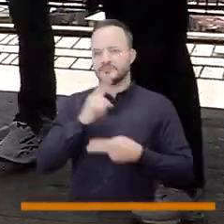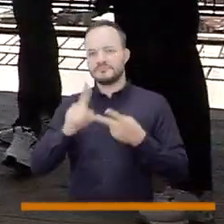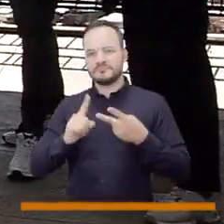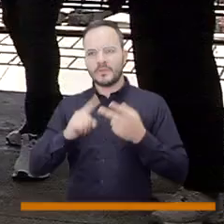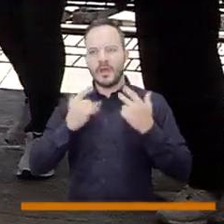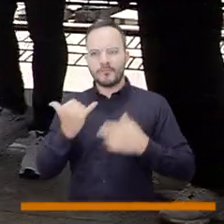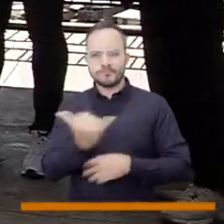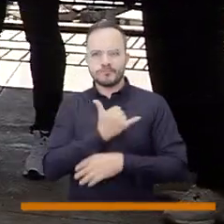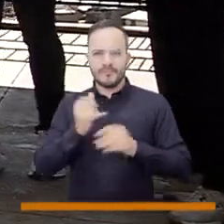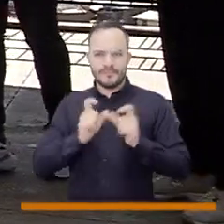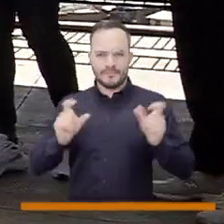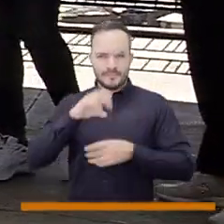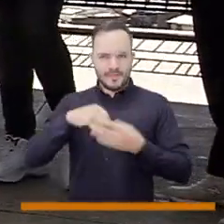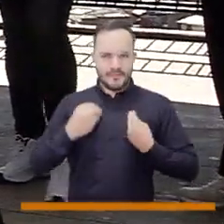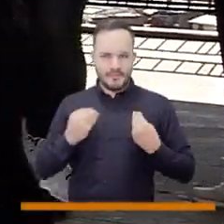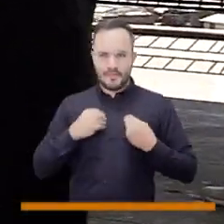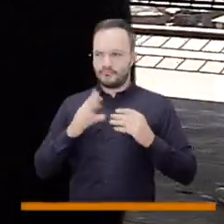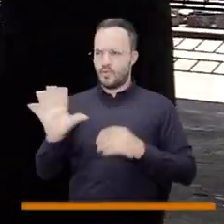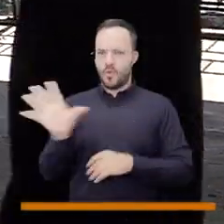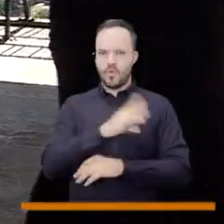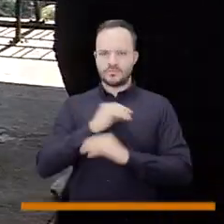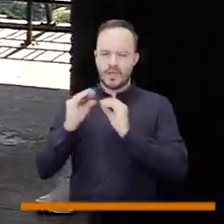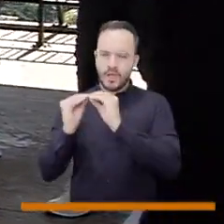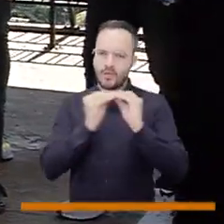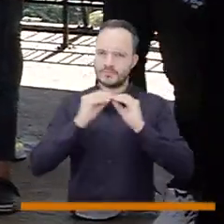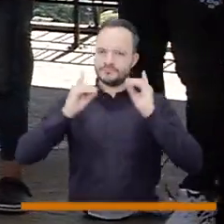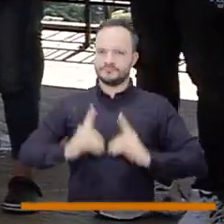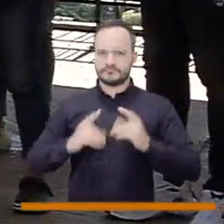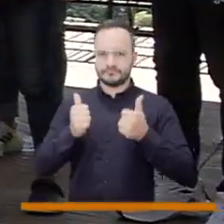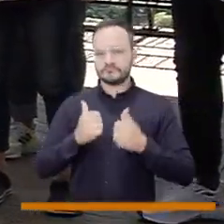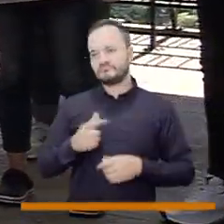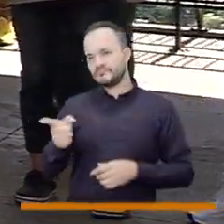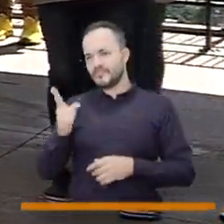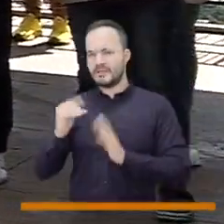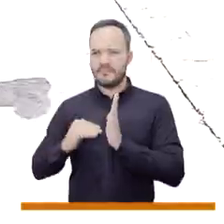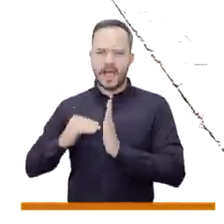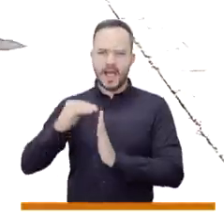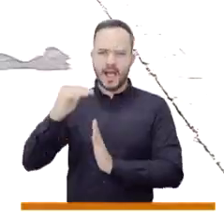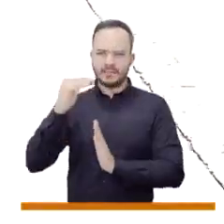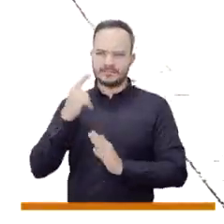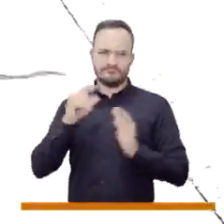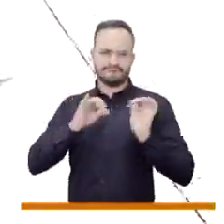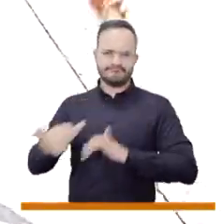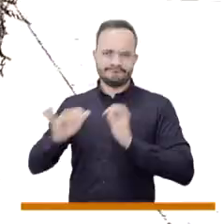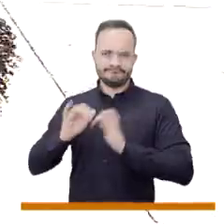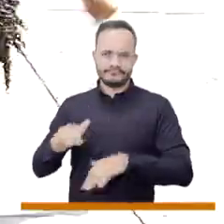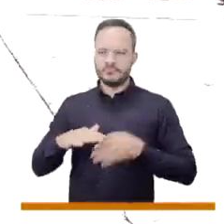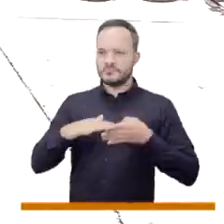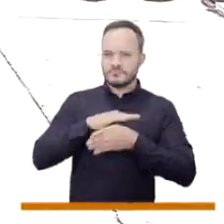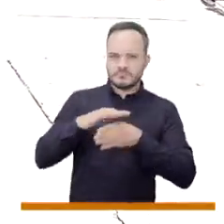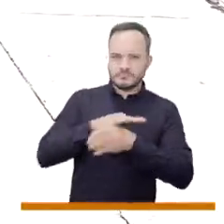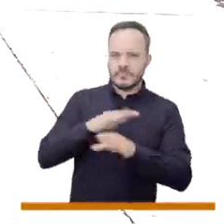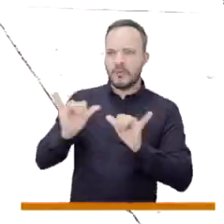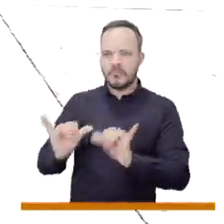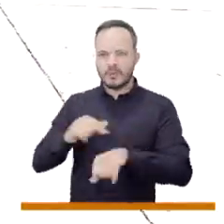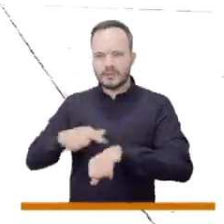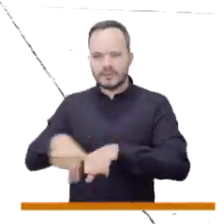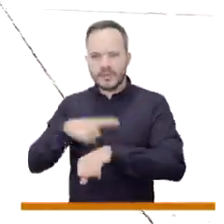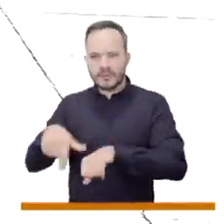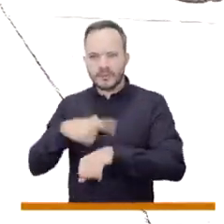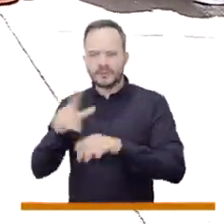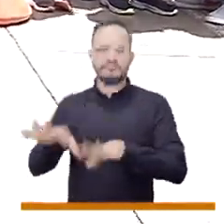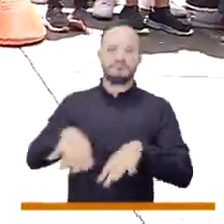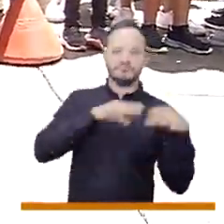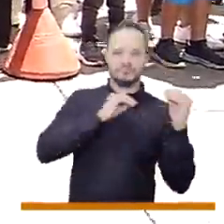comunidades tomen las mejores decisiones, determinando así cuáles son las zonas de calor, los accesos, tiempos de permanencia,